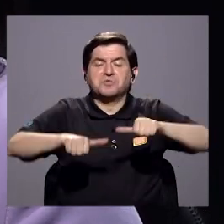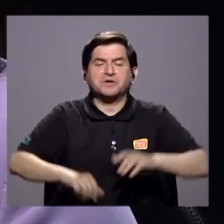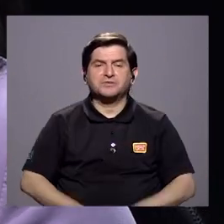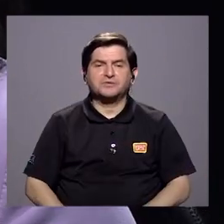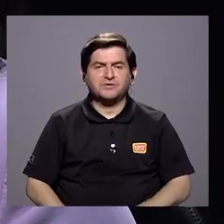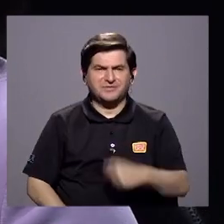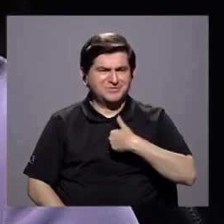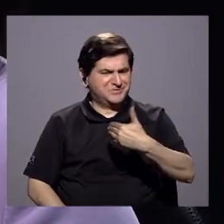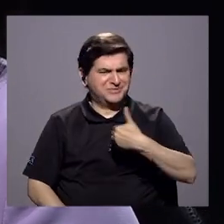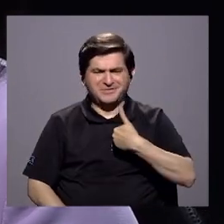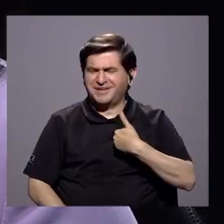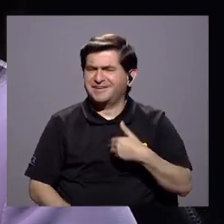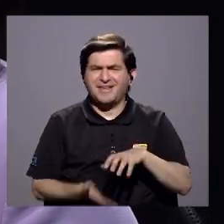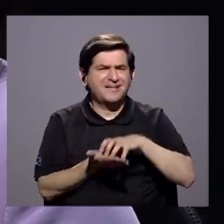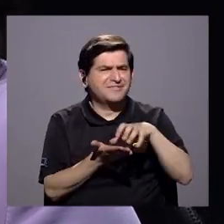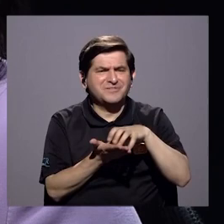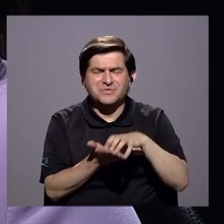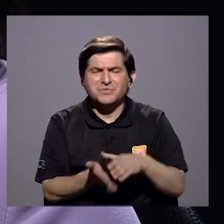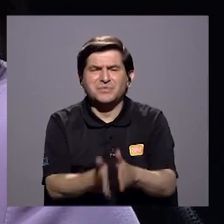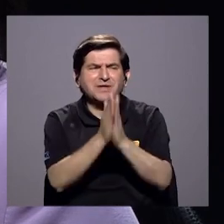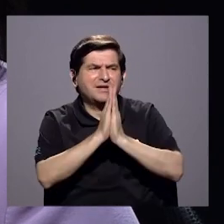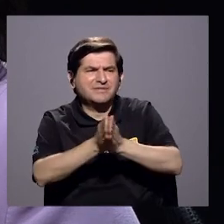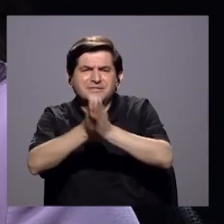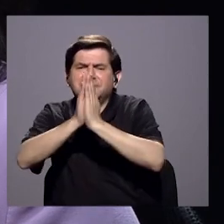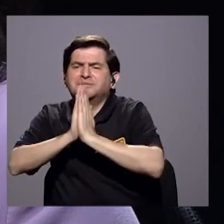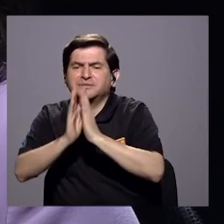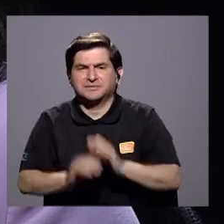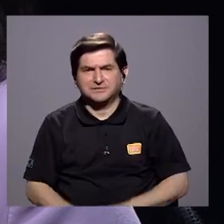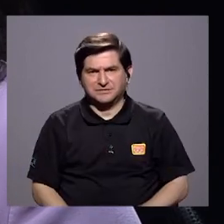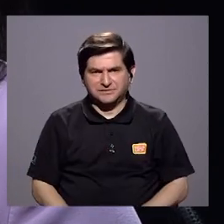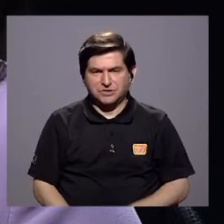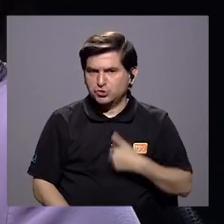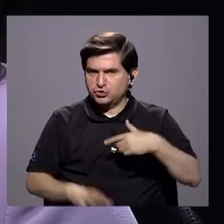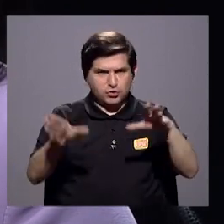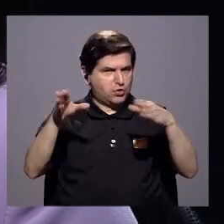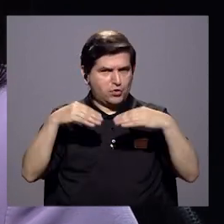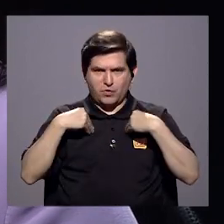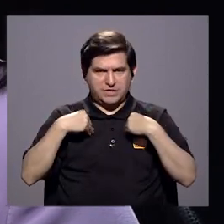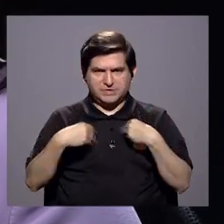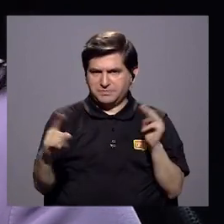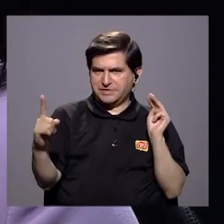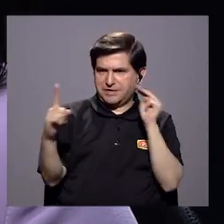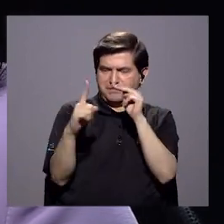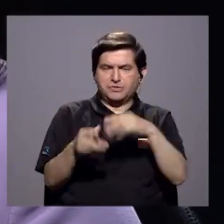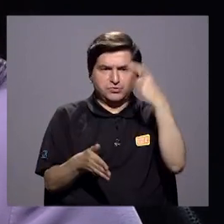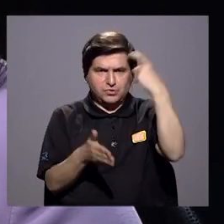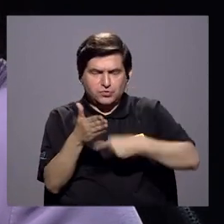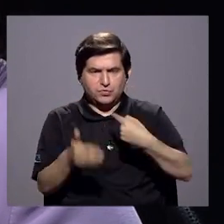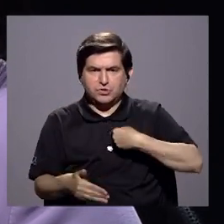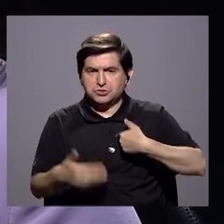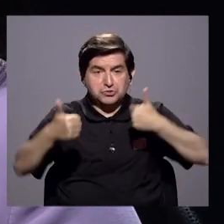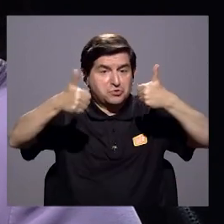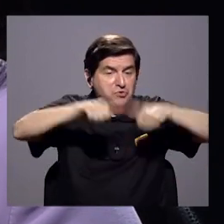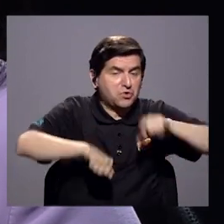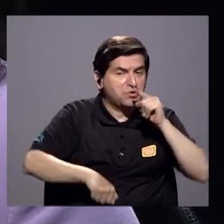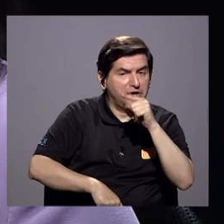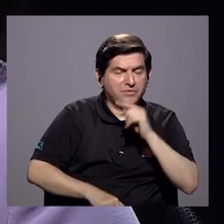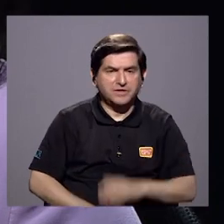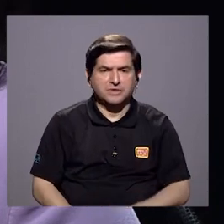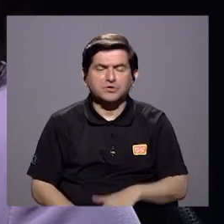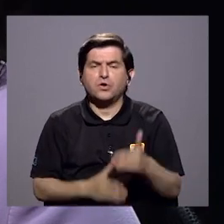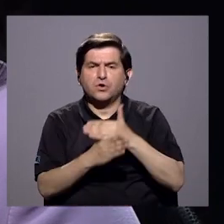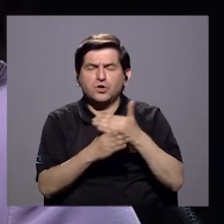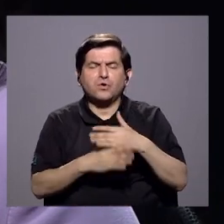él. Yo no tenía duda de lo que se me encomendó. No acepté una misión tan dura si hubiera estado en desacuerdo con él